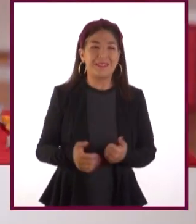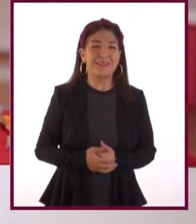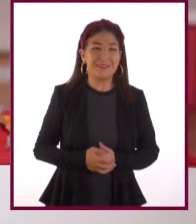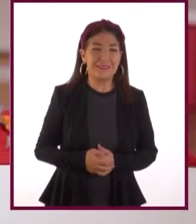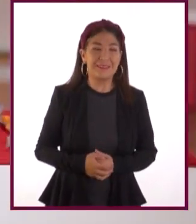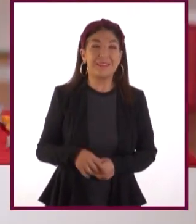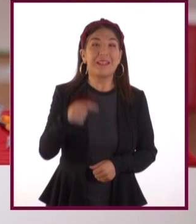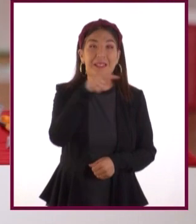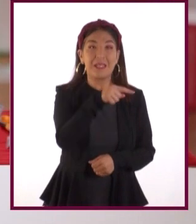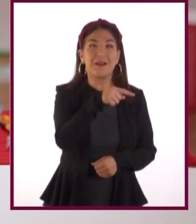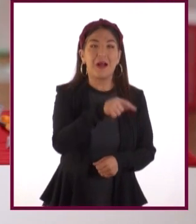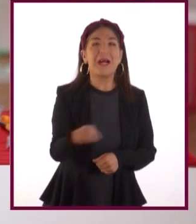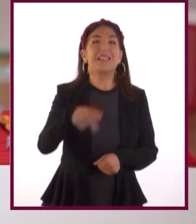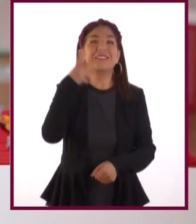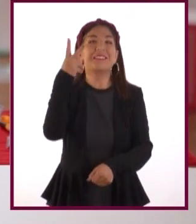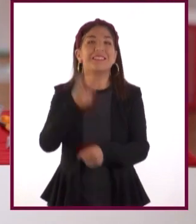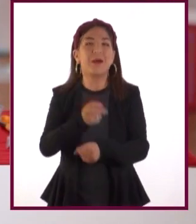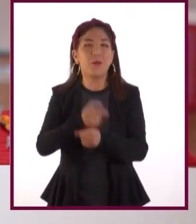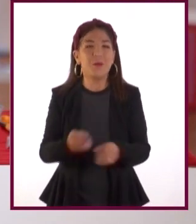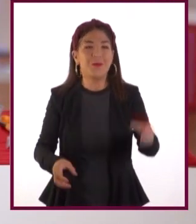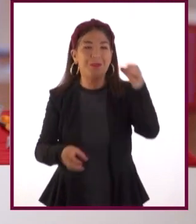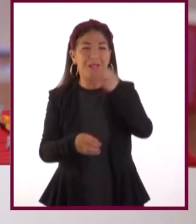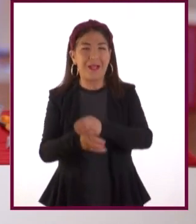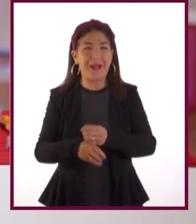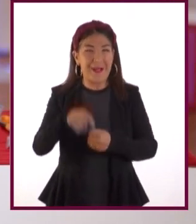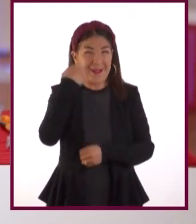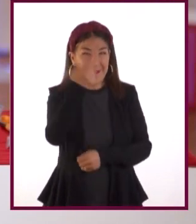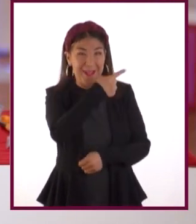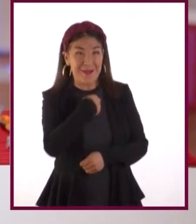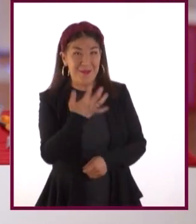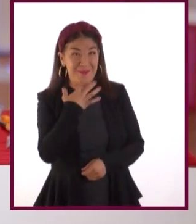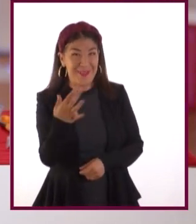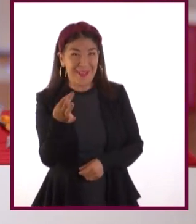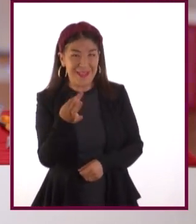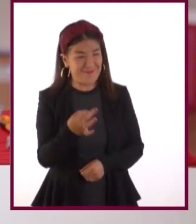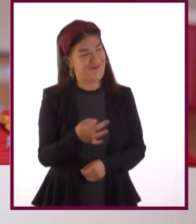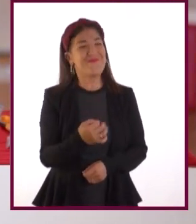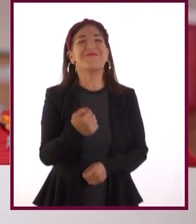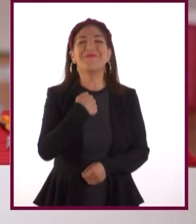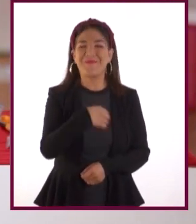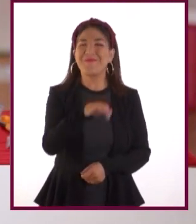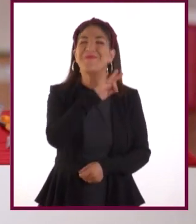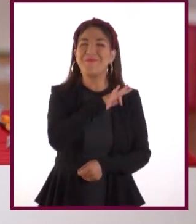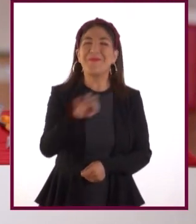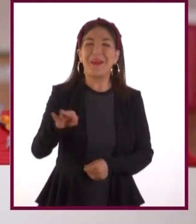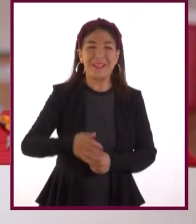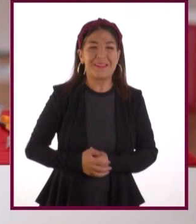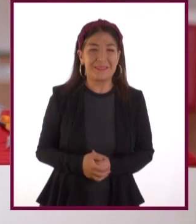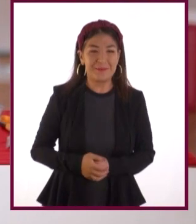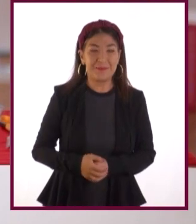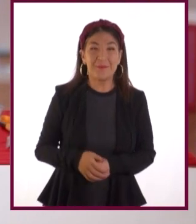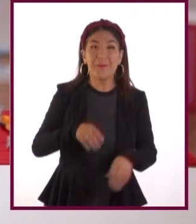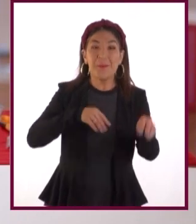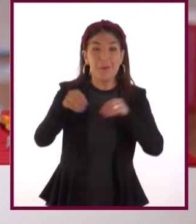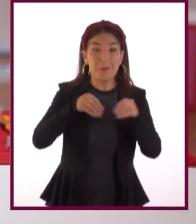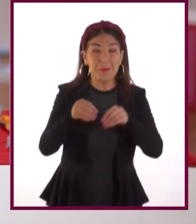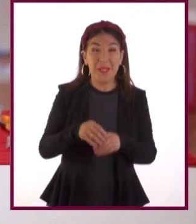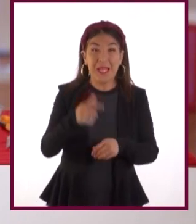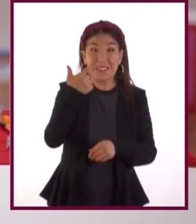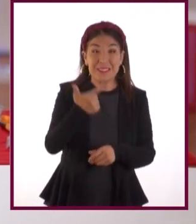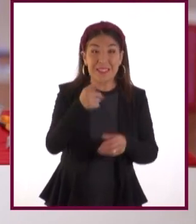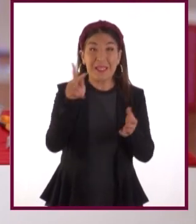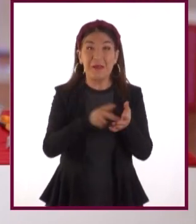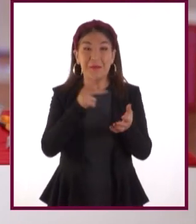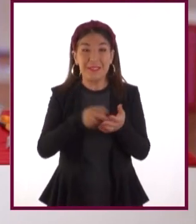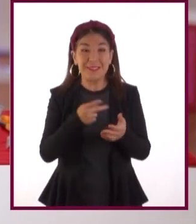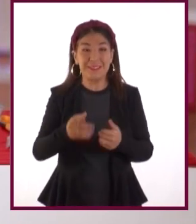claro. Quiere decir entonces que este va en la segunda fila. Me quiso truquear, pero no pudo. Lo agarro,